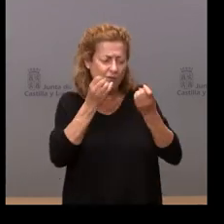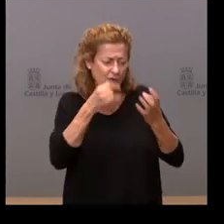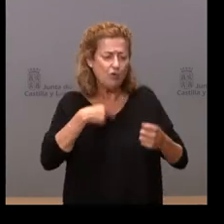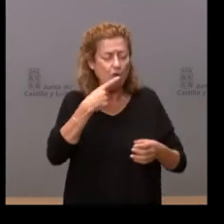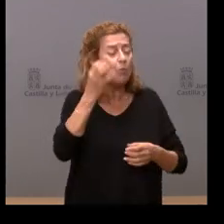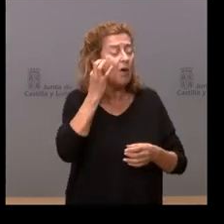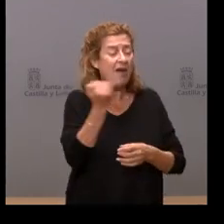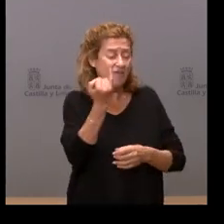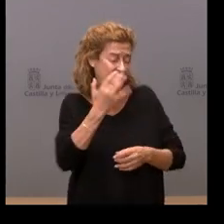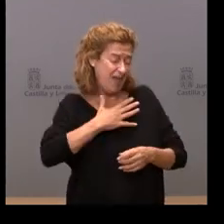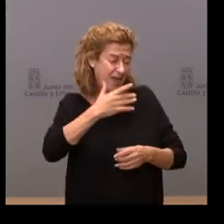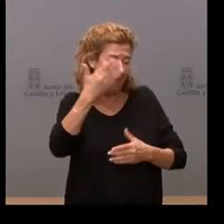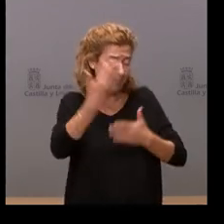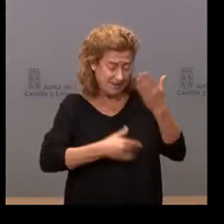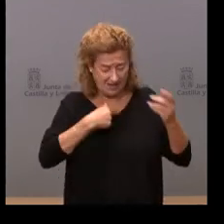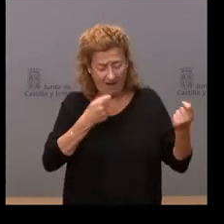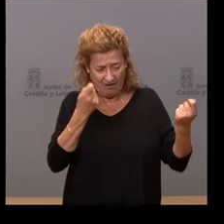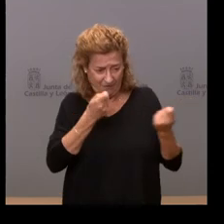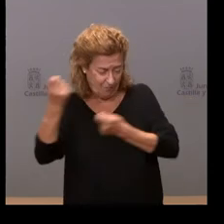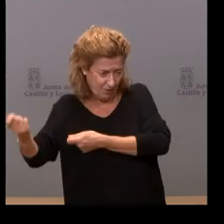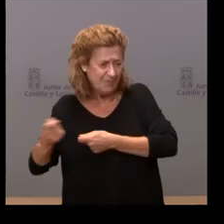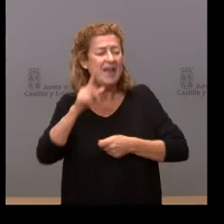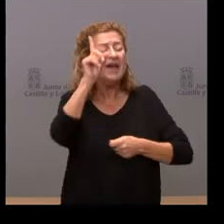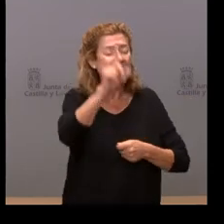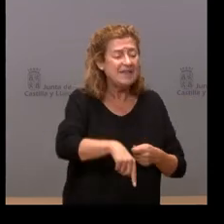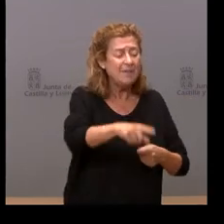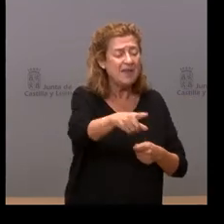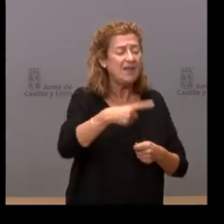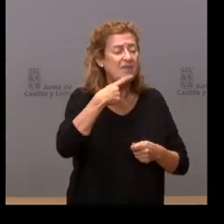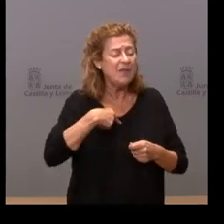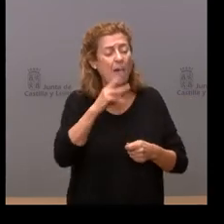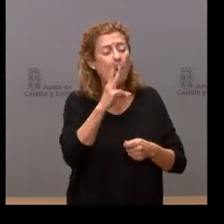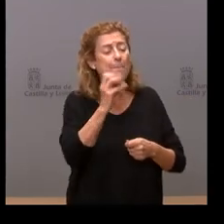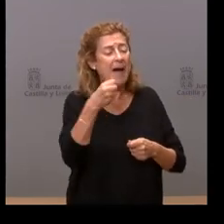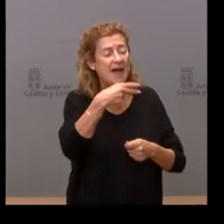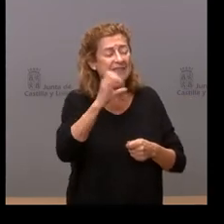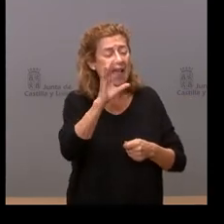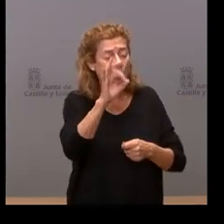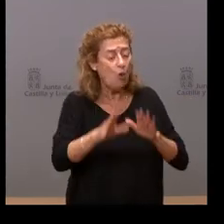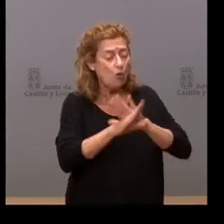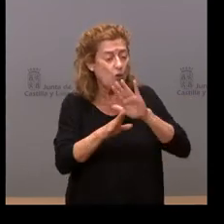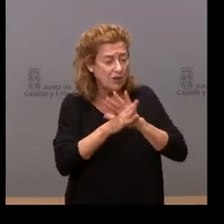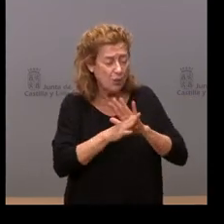pasó la información por confirmar que nos ha dicho que carmen pacheco va a seguir en el comité de expertos